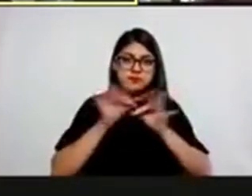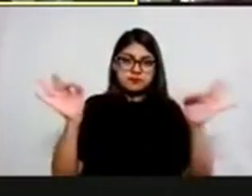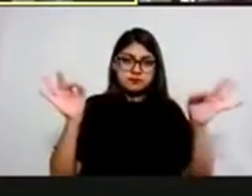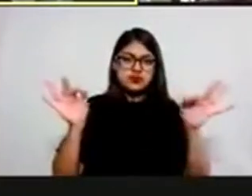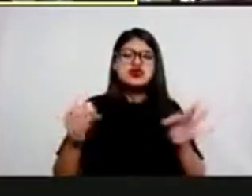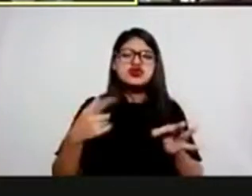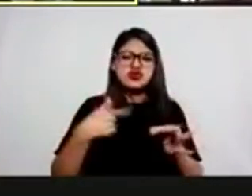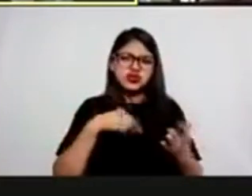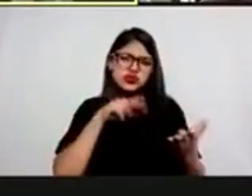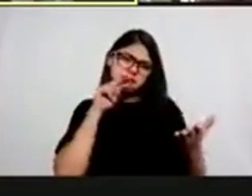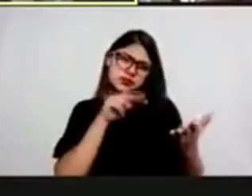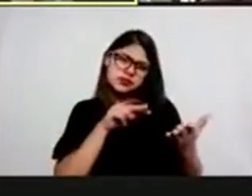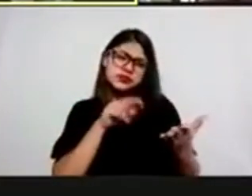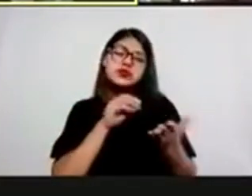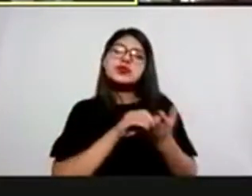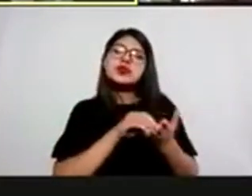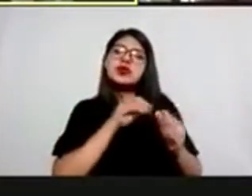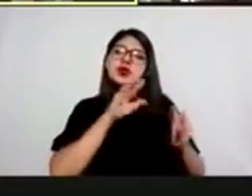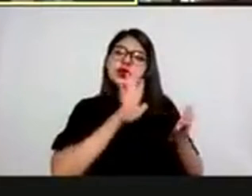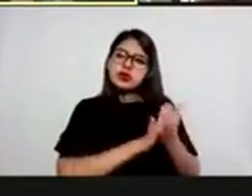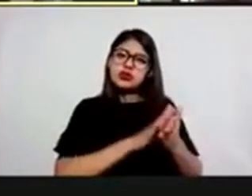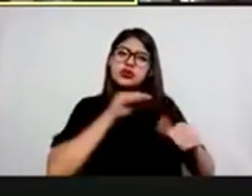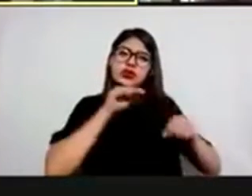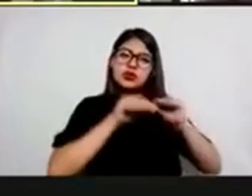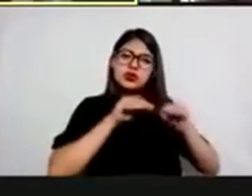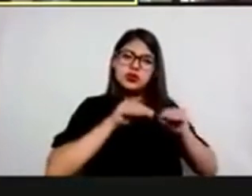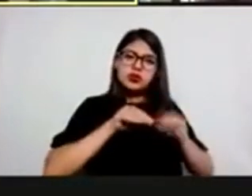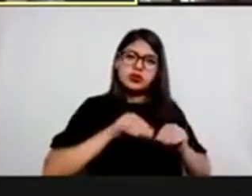forma en cómo se debería